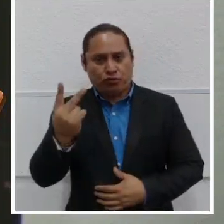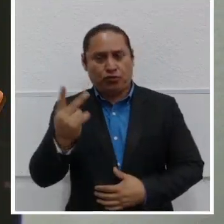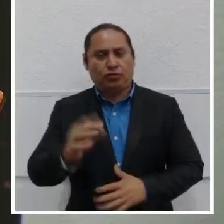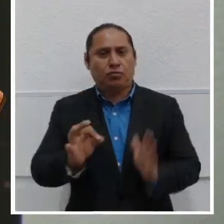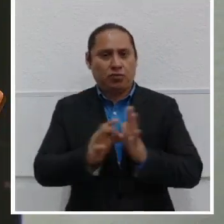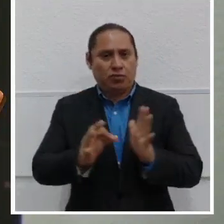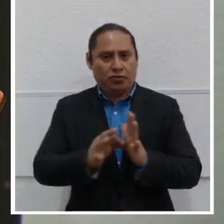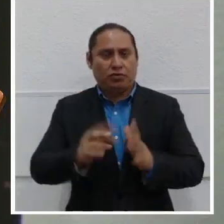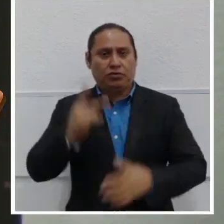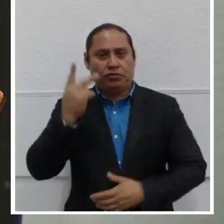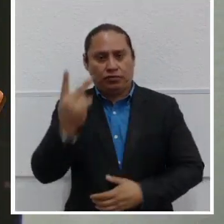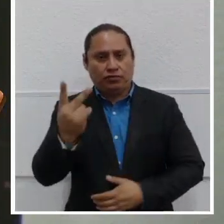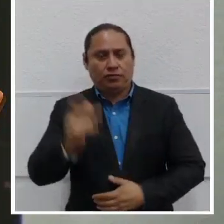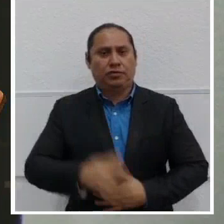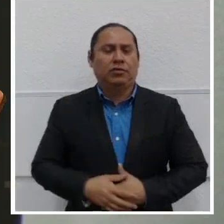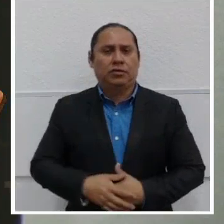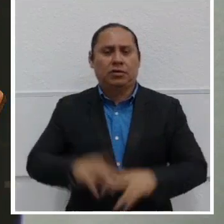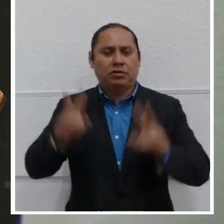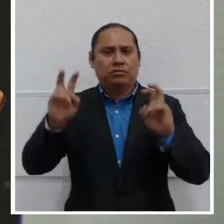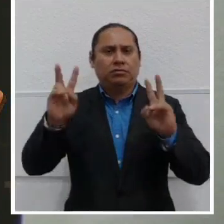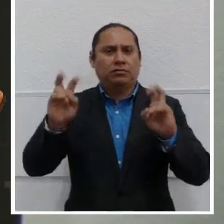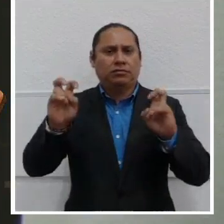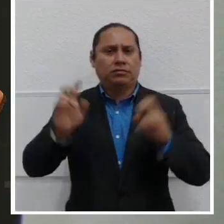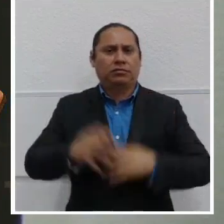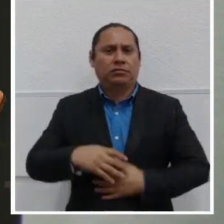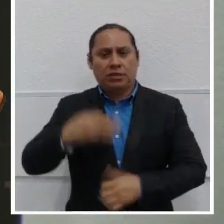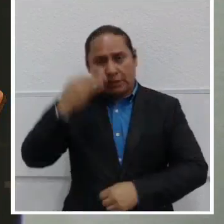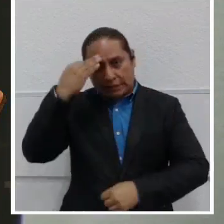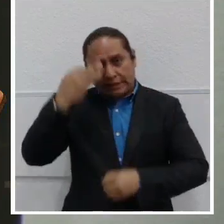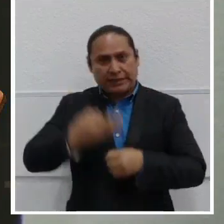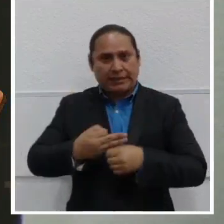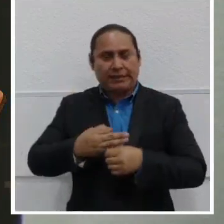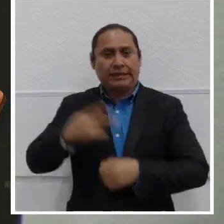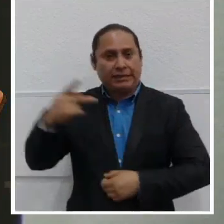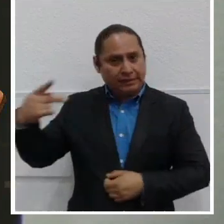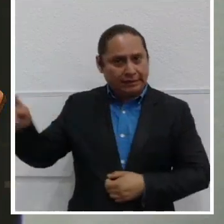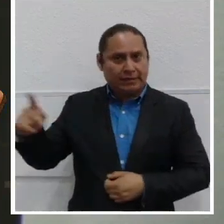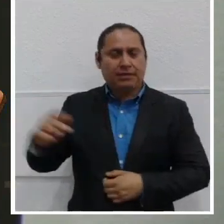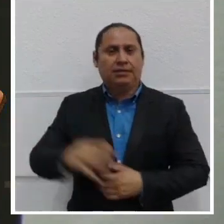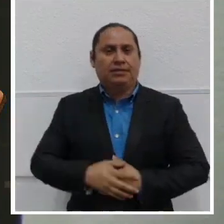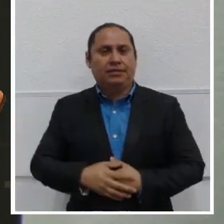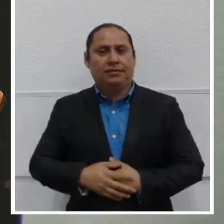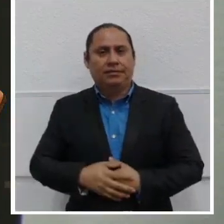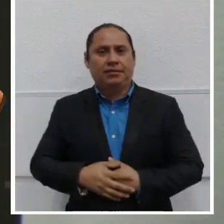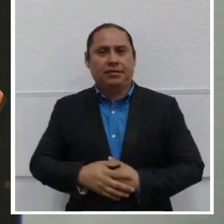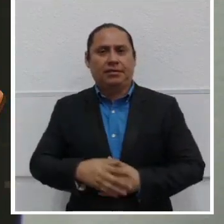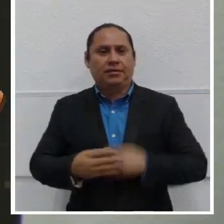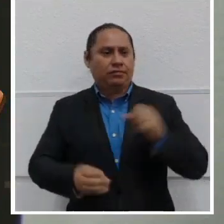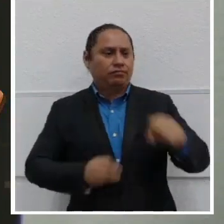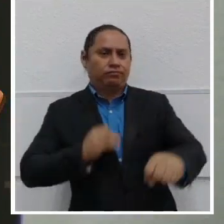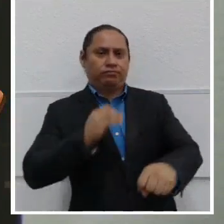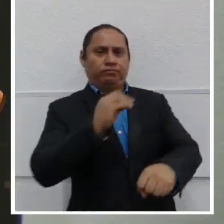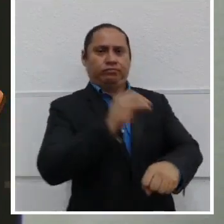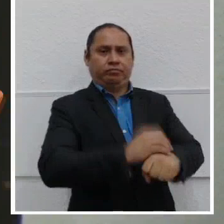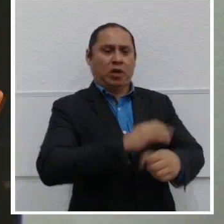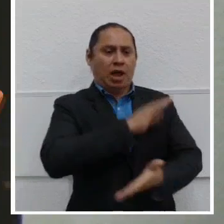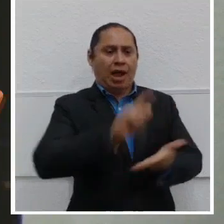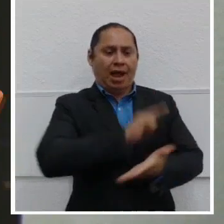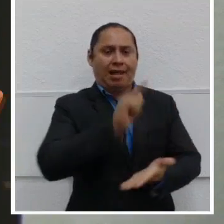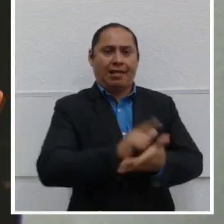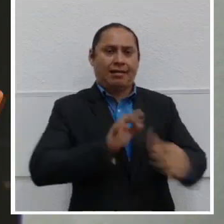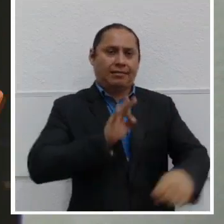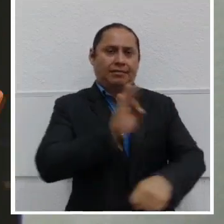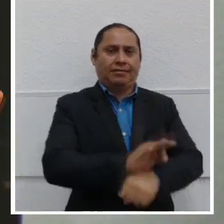segundo el tema de la señorita en particular metió un Amparo y la ley lo protegió